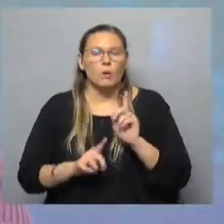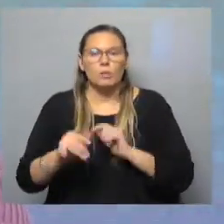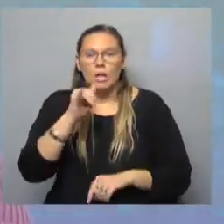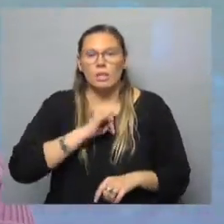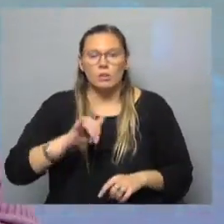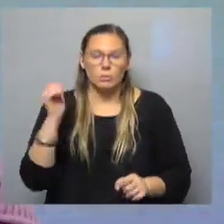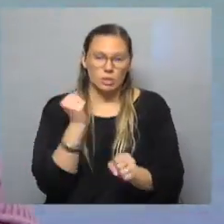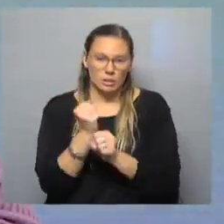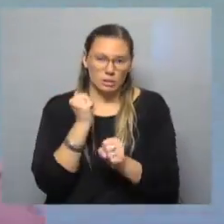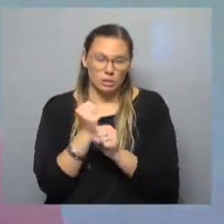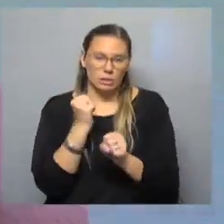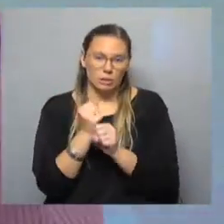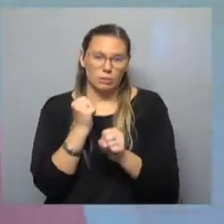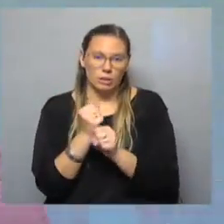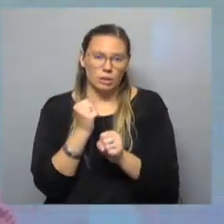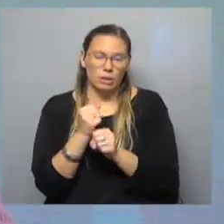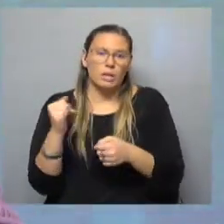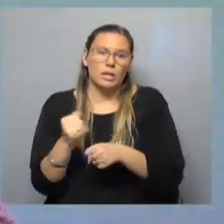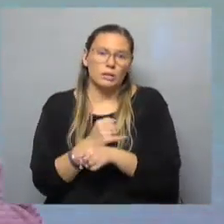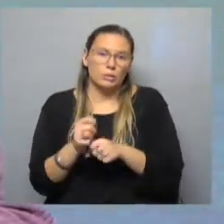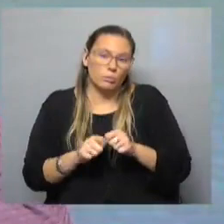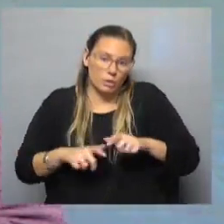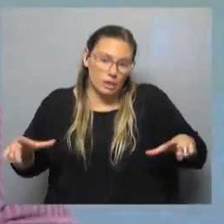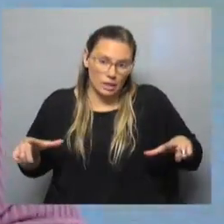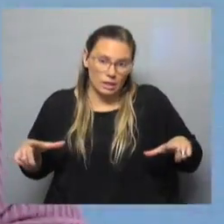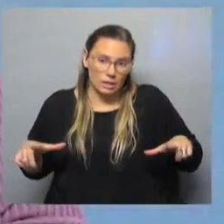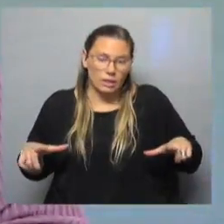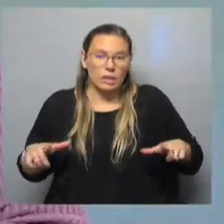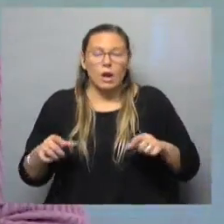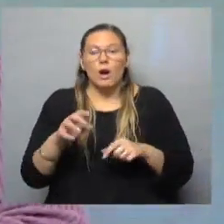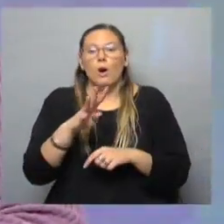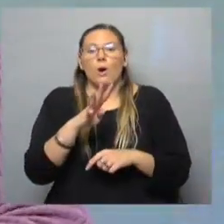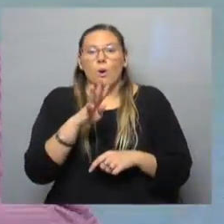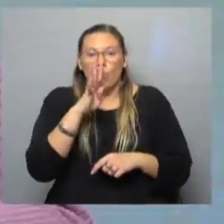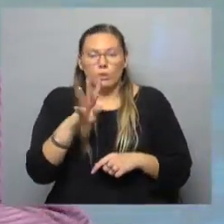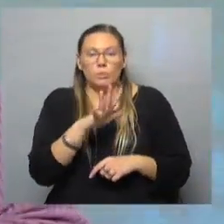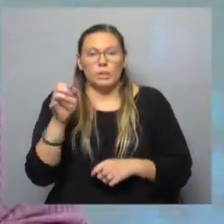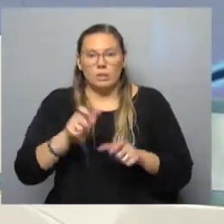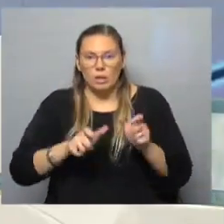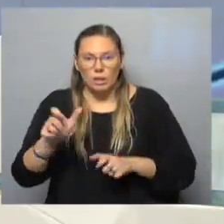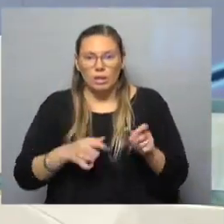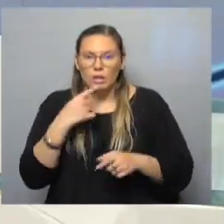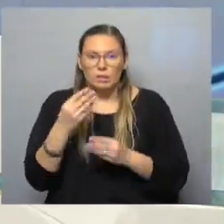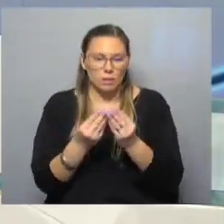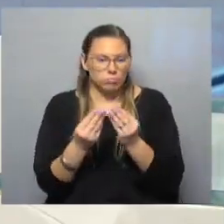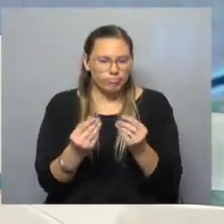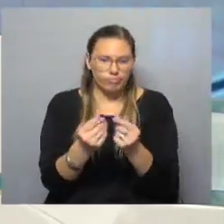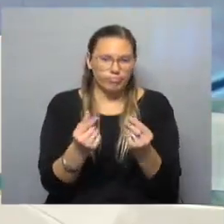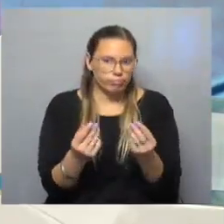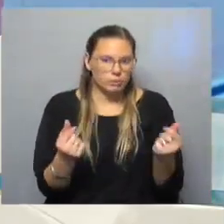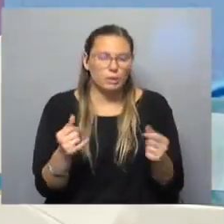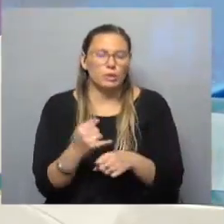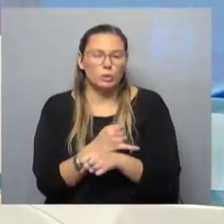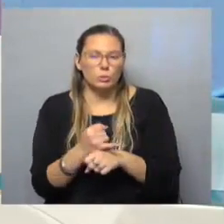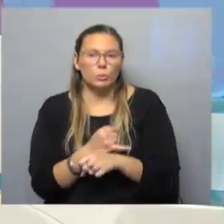de trabajadores del que llamamos Instituto de Higiene, que atiende a 4.500 personas, que hablan de un desmantelamiento del instituto, y también,